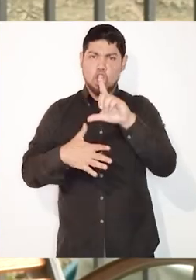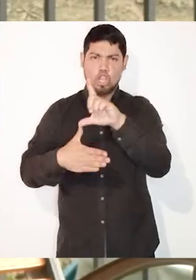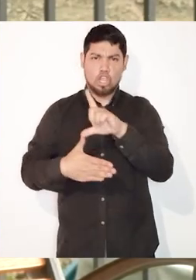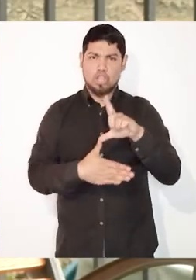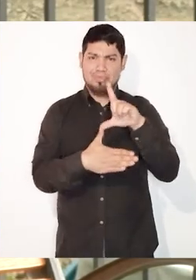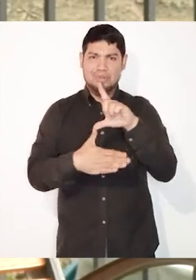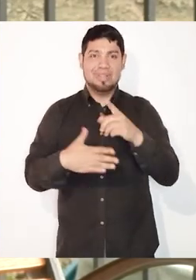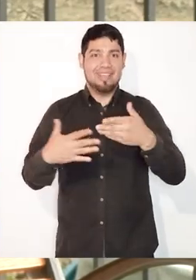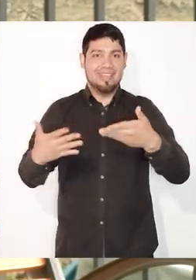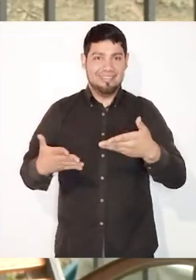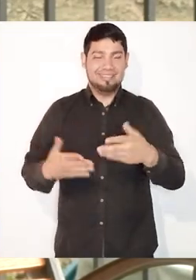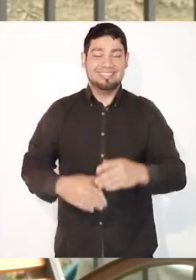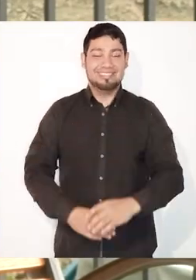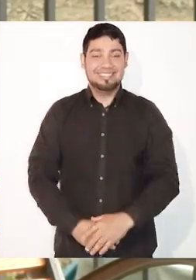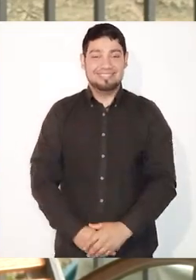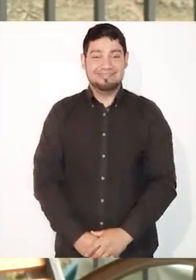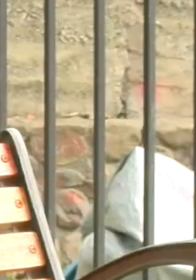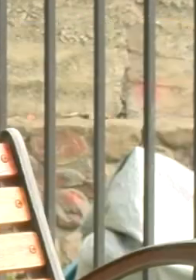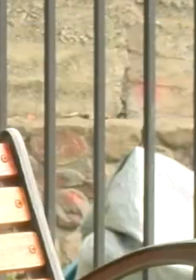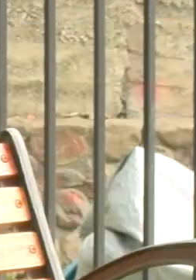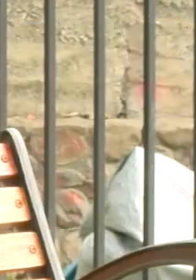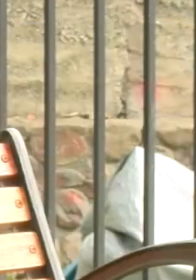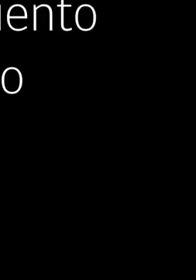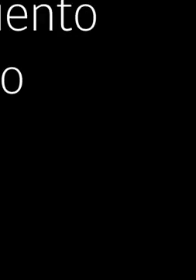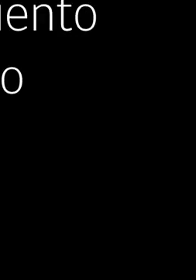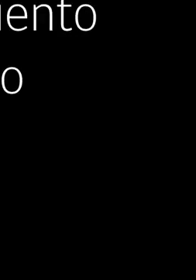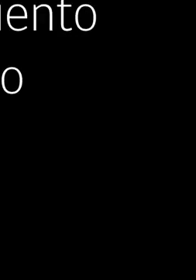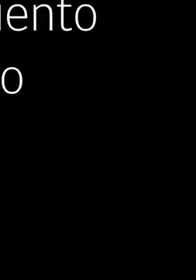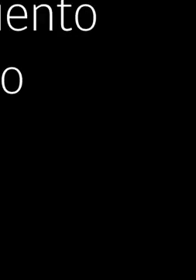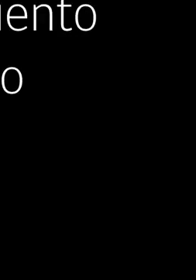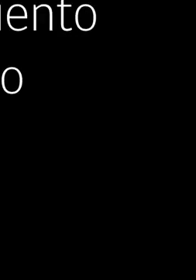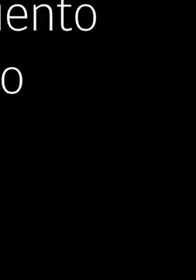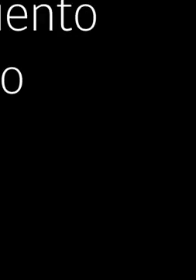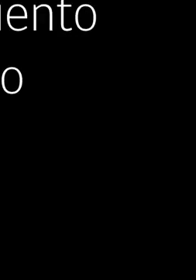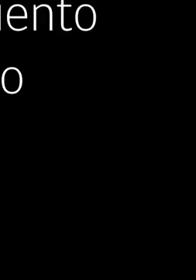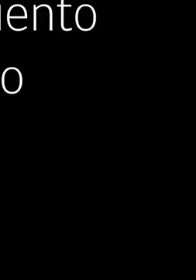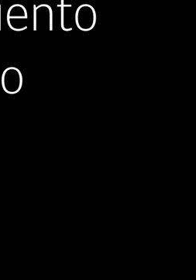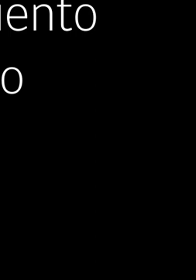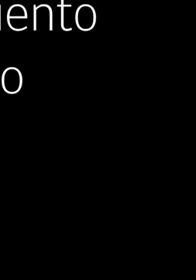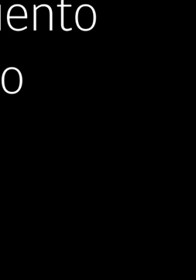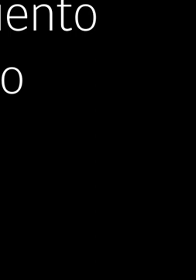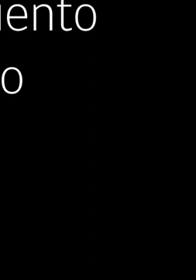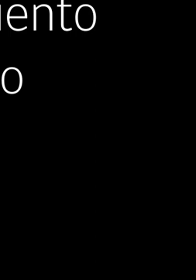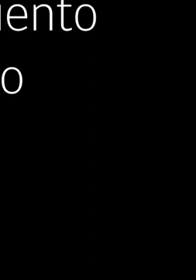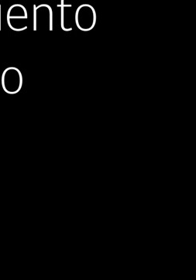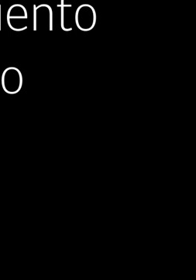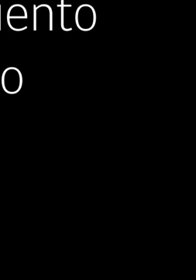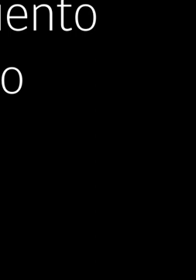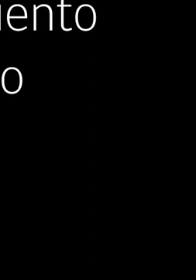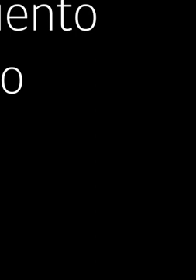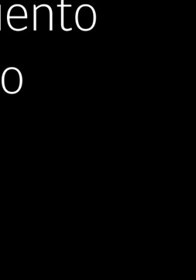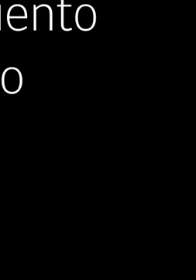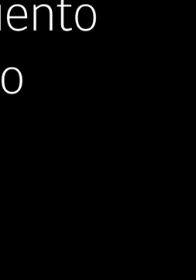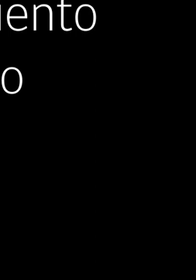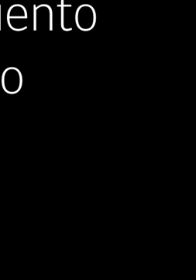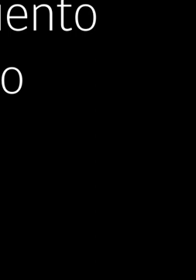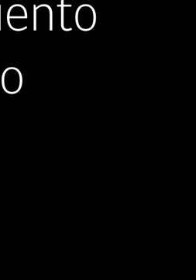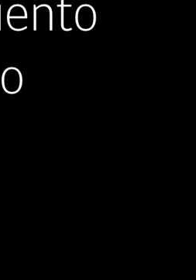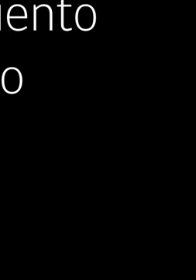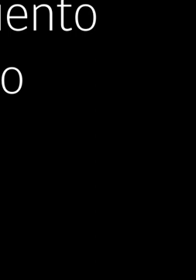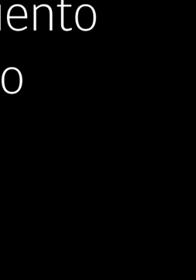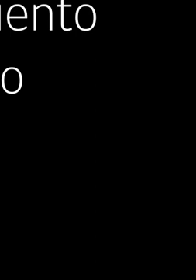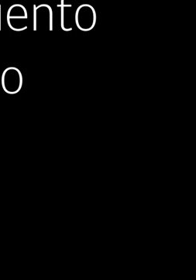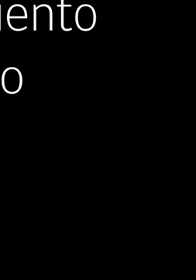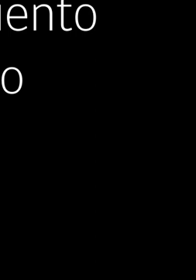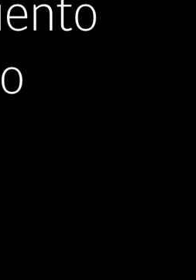la experiencia latinoamericana también. Está en diálogo con todo eso. ¿Qué escritor o libro o situación ha influido en tus pensamientos y en